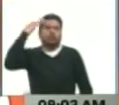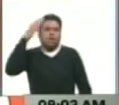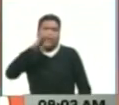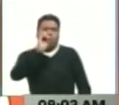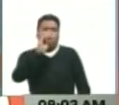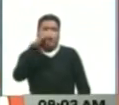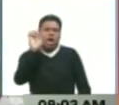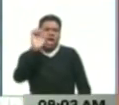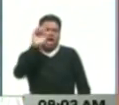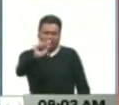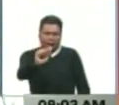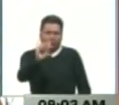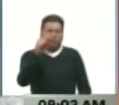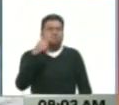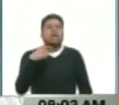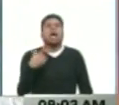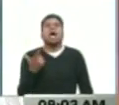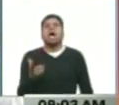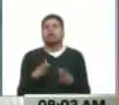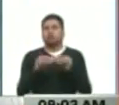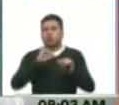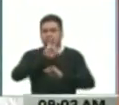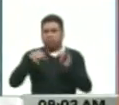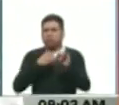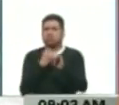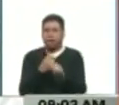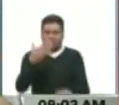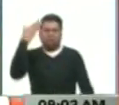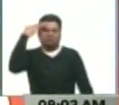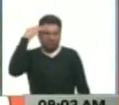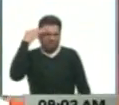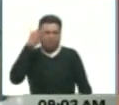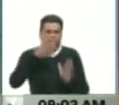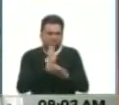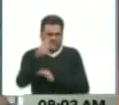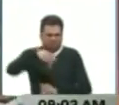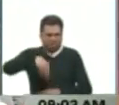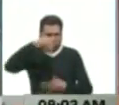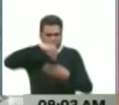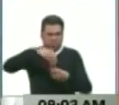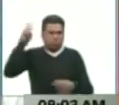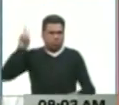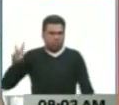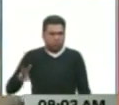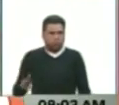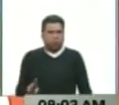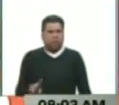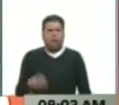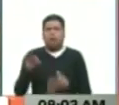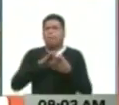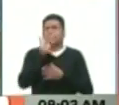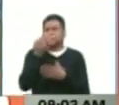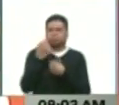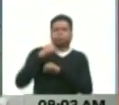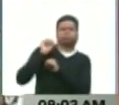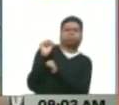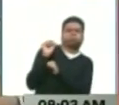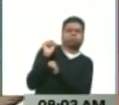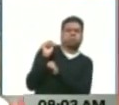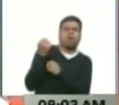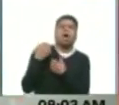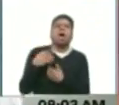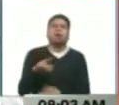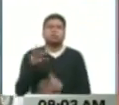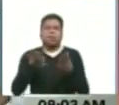de la burocracia internacional, y que hay en América Latina un espíritu de resistencia. hay un espíritu